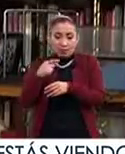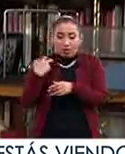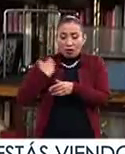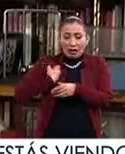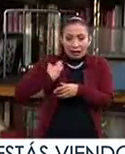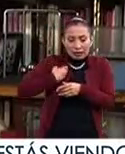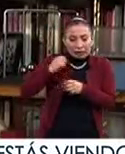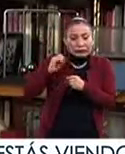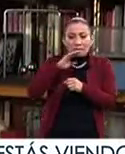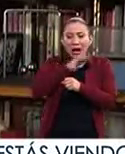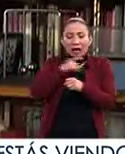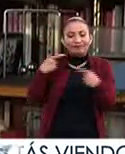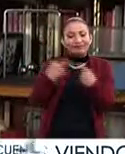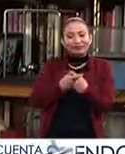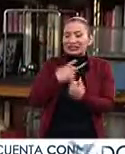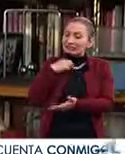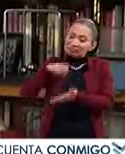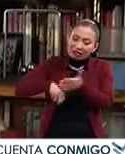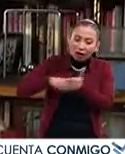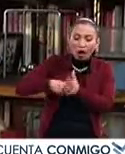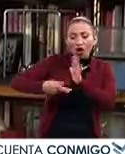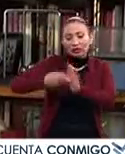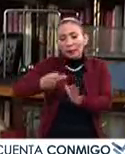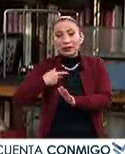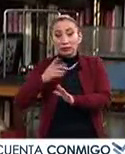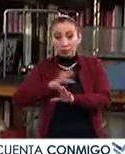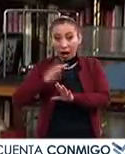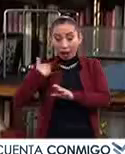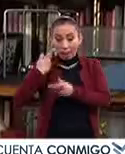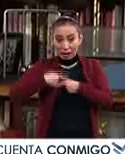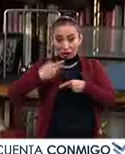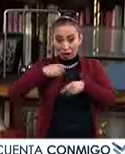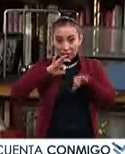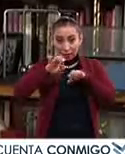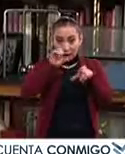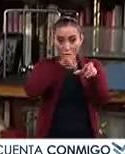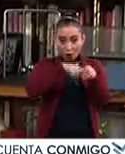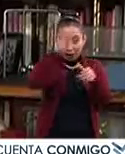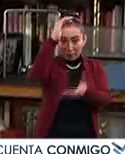ante la metida de pata y corregir. ¿Va a haber recortes?